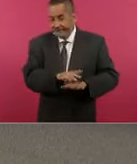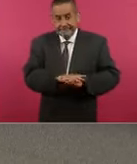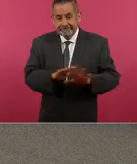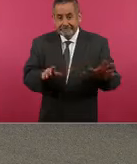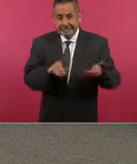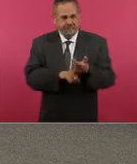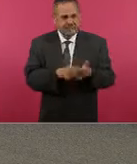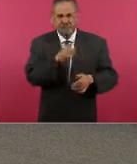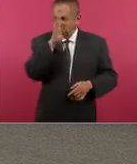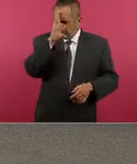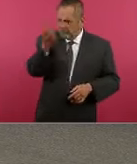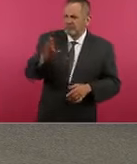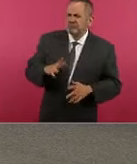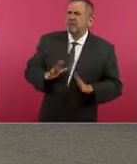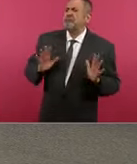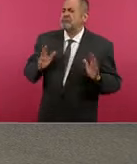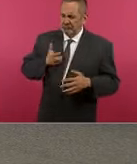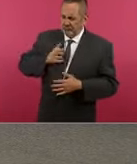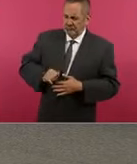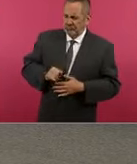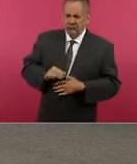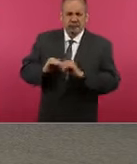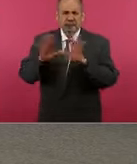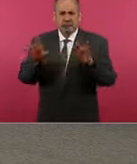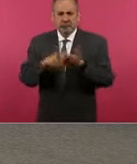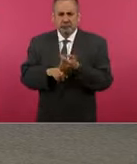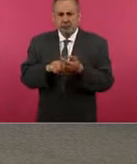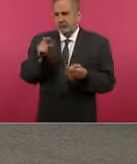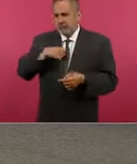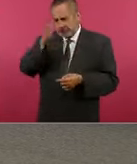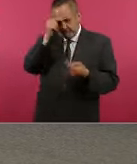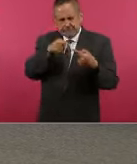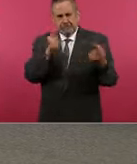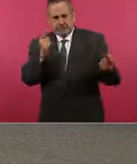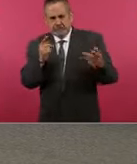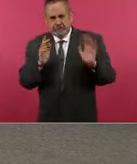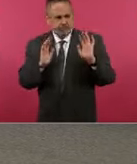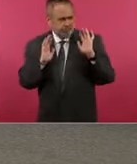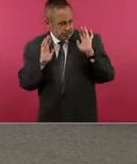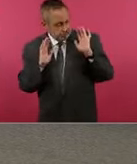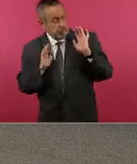es directo. Claro que no estoy de acuerdo con él, pero